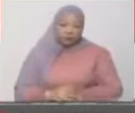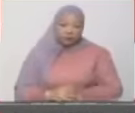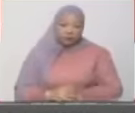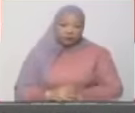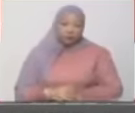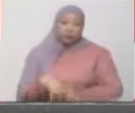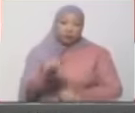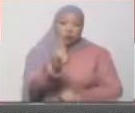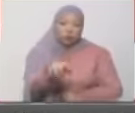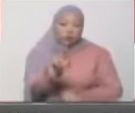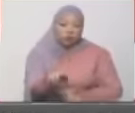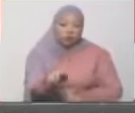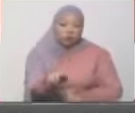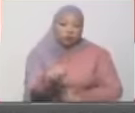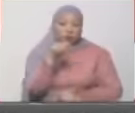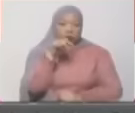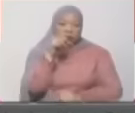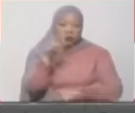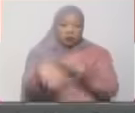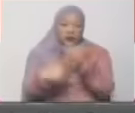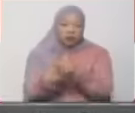fascismo, ni la traición.